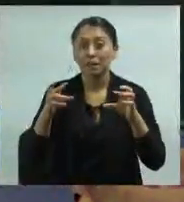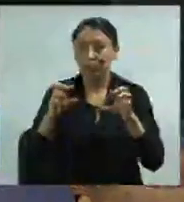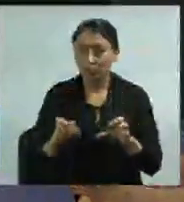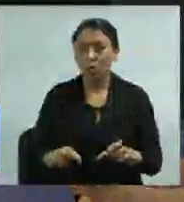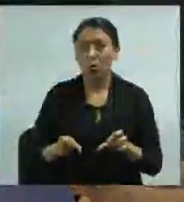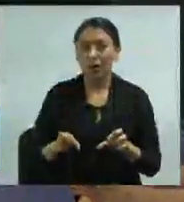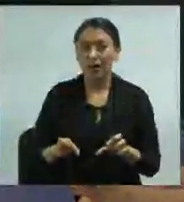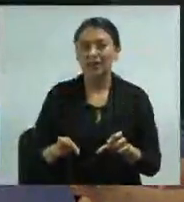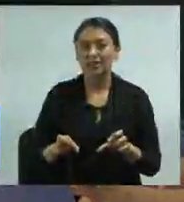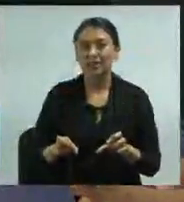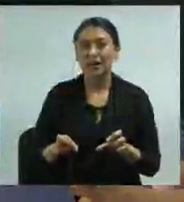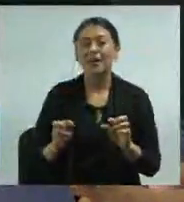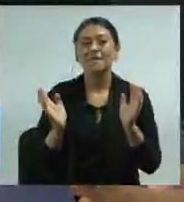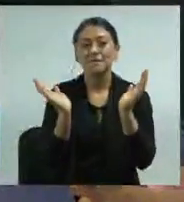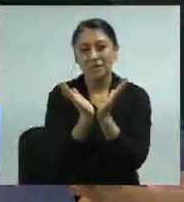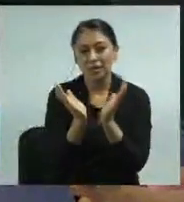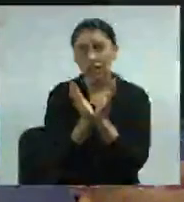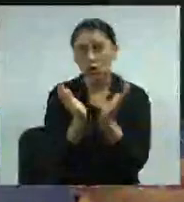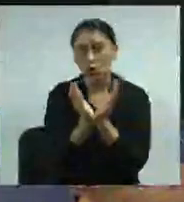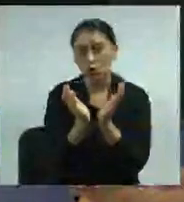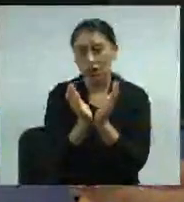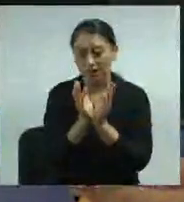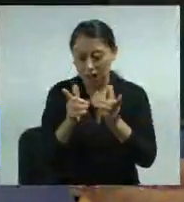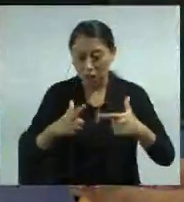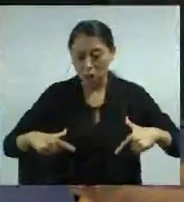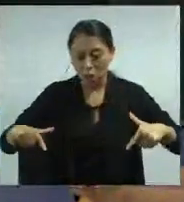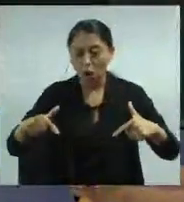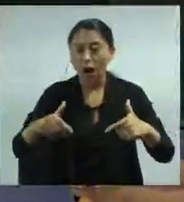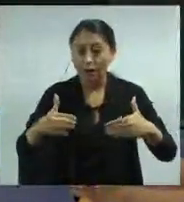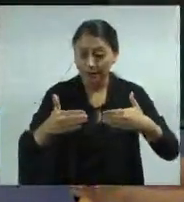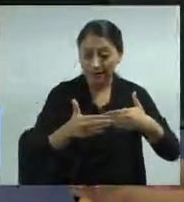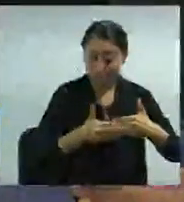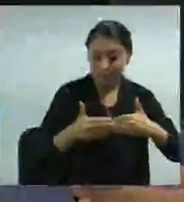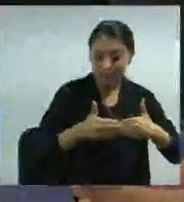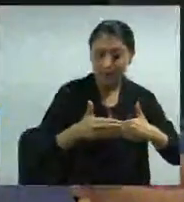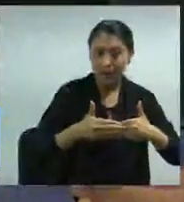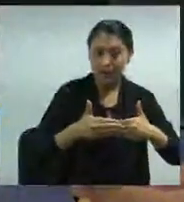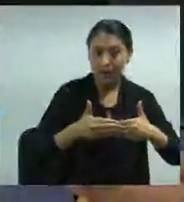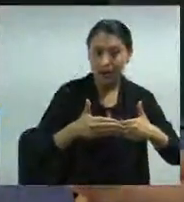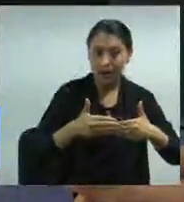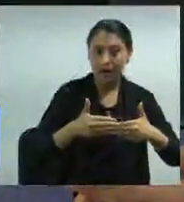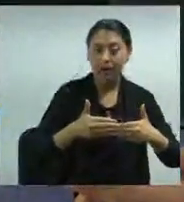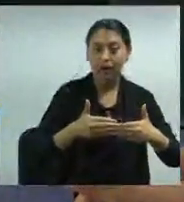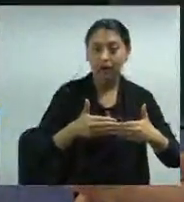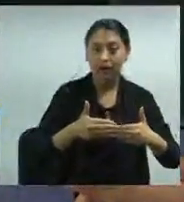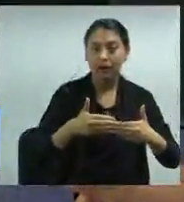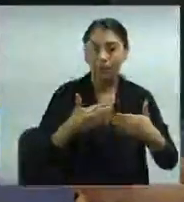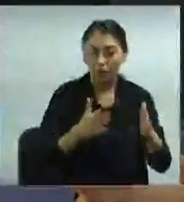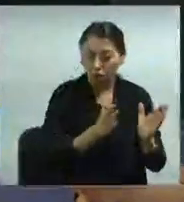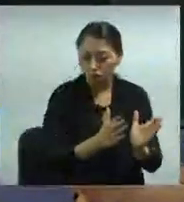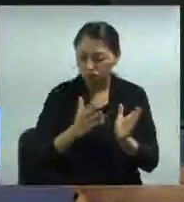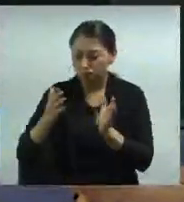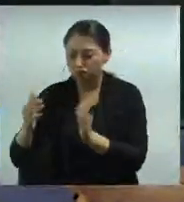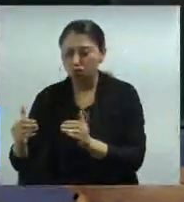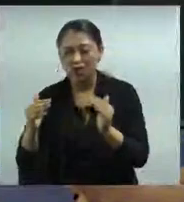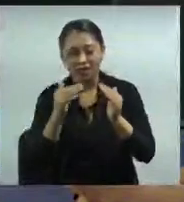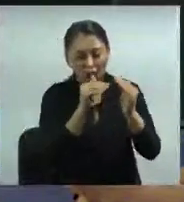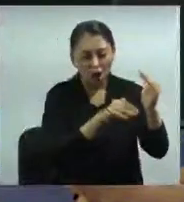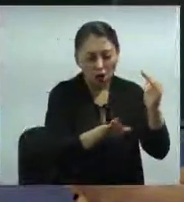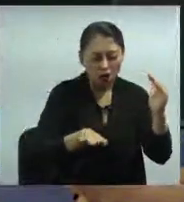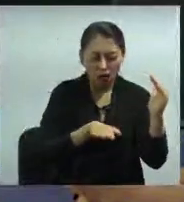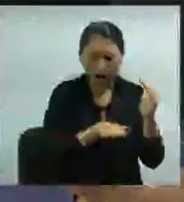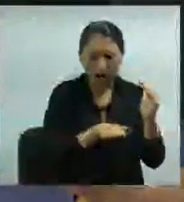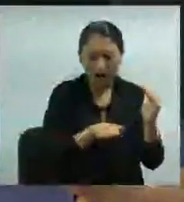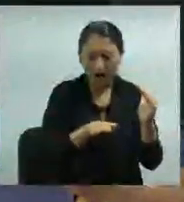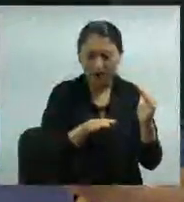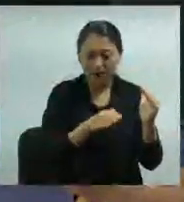Bárcenas, Villanueva y sectores aledaños tuvieron que trasladarse de sus hogares por